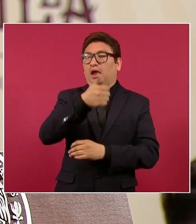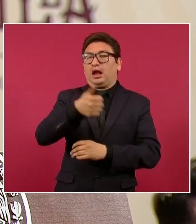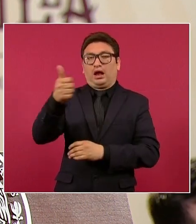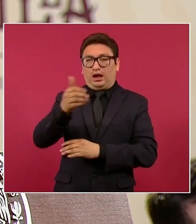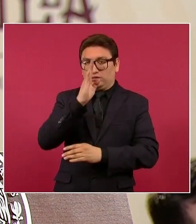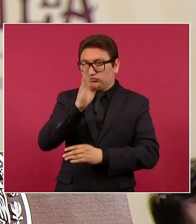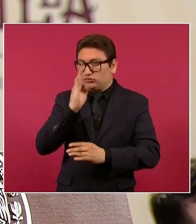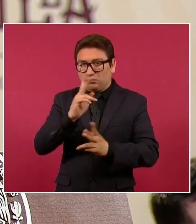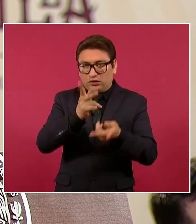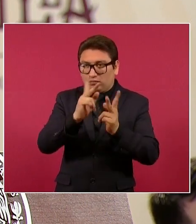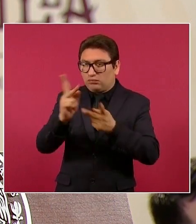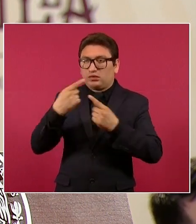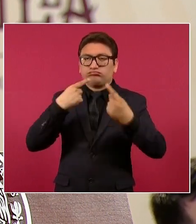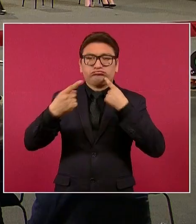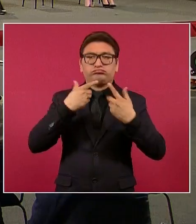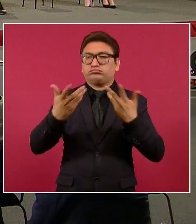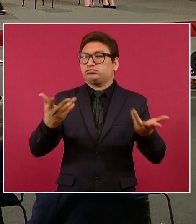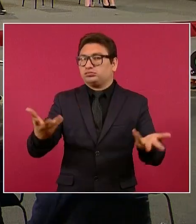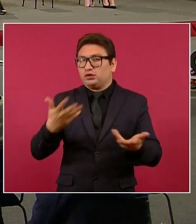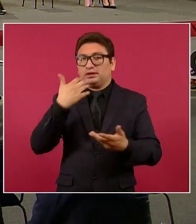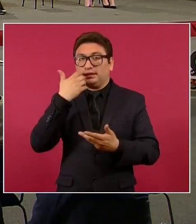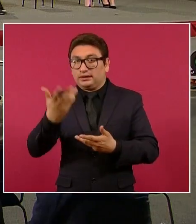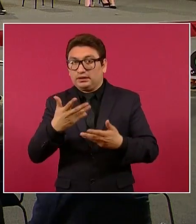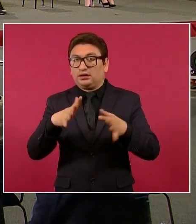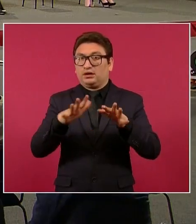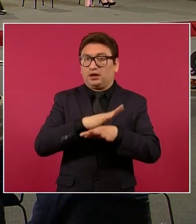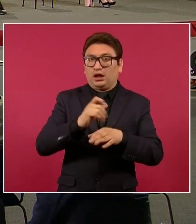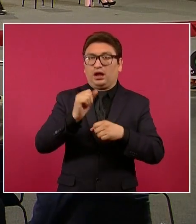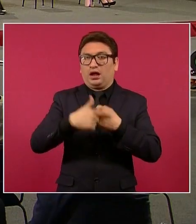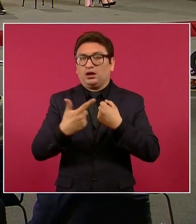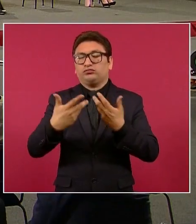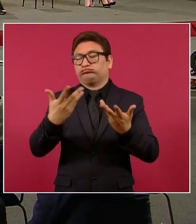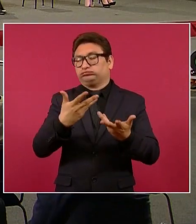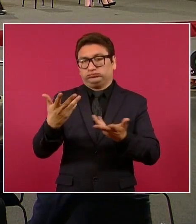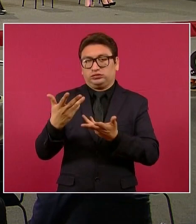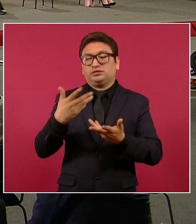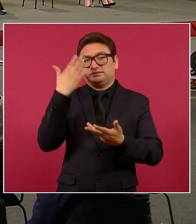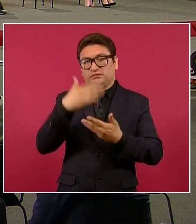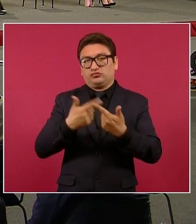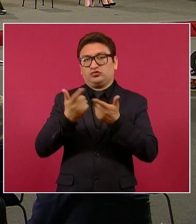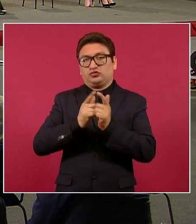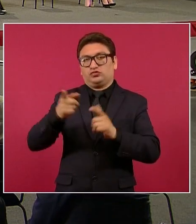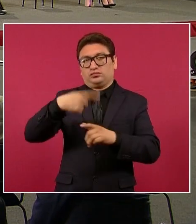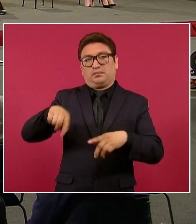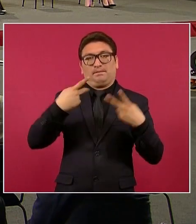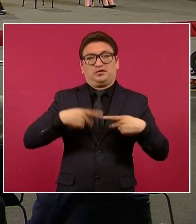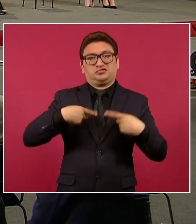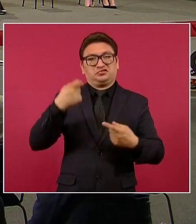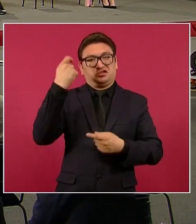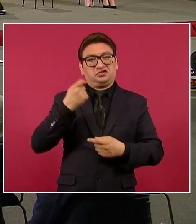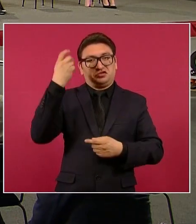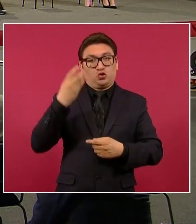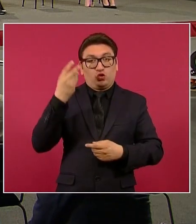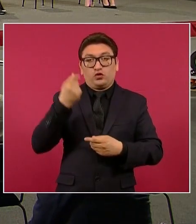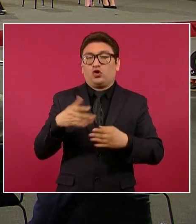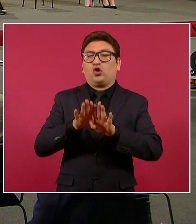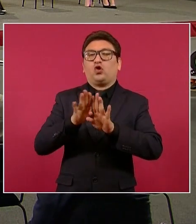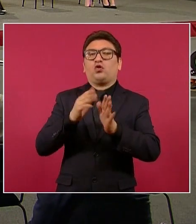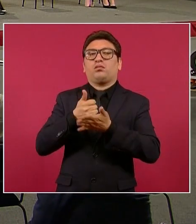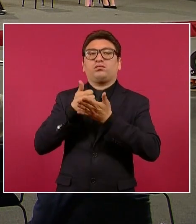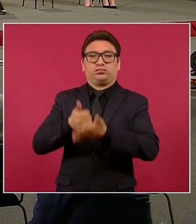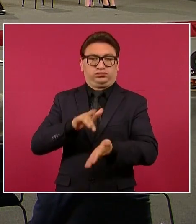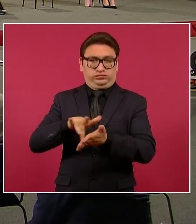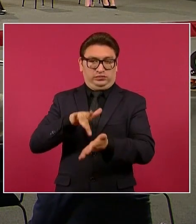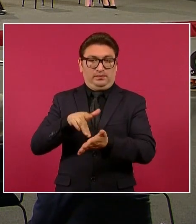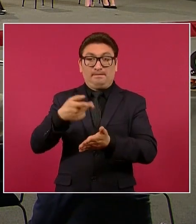poder ver si hay alguna reestructura, en especial sabemos que hay un grupo importante de jubilados, entonces ver cómo se les puede apoyar.